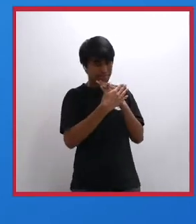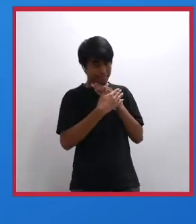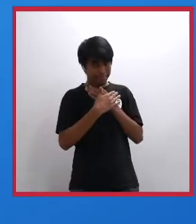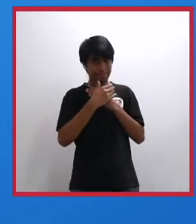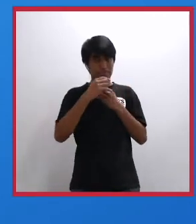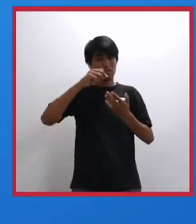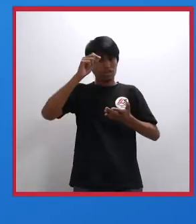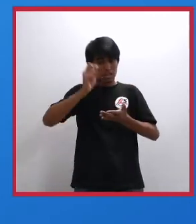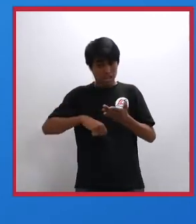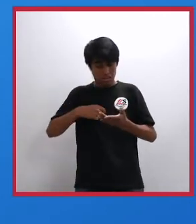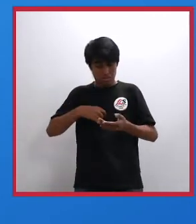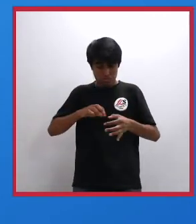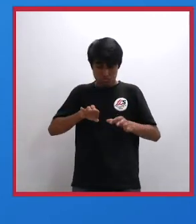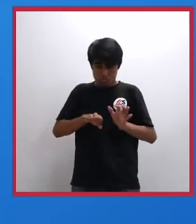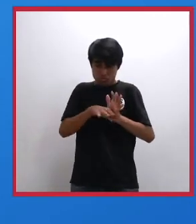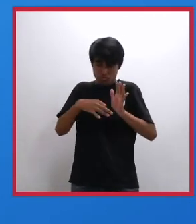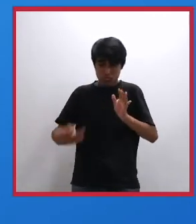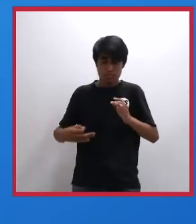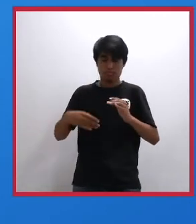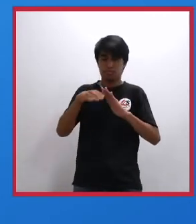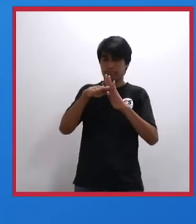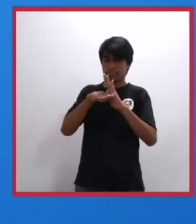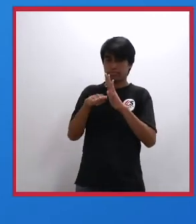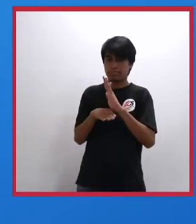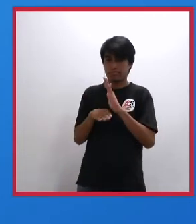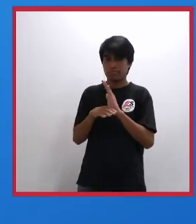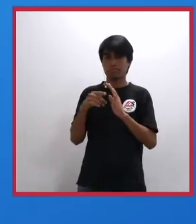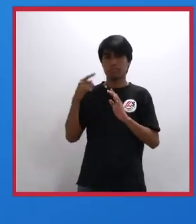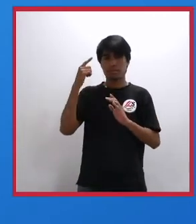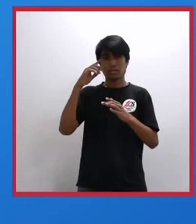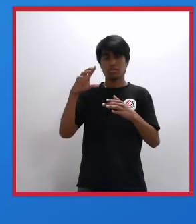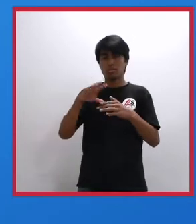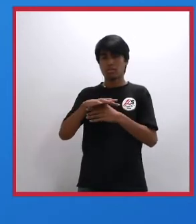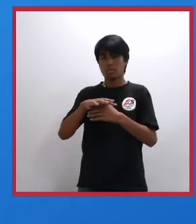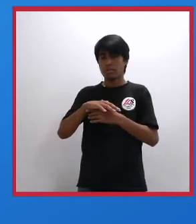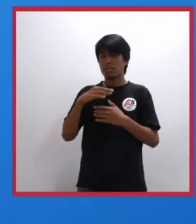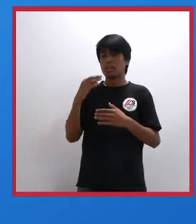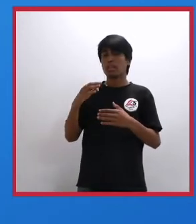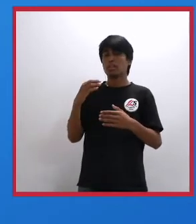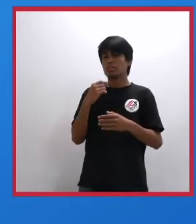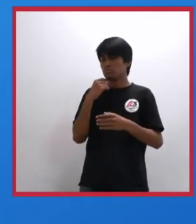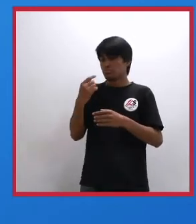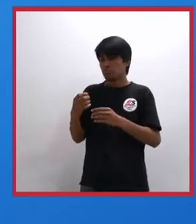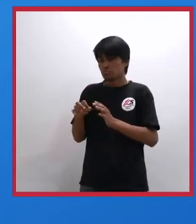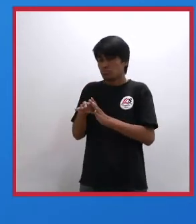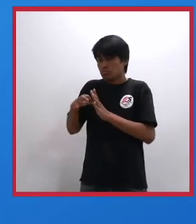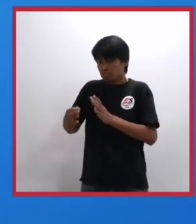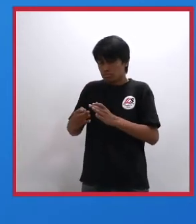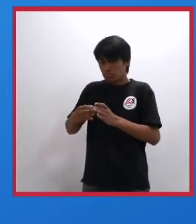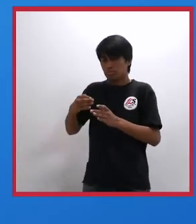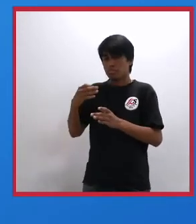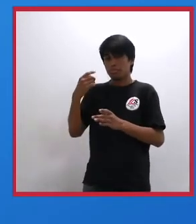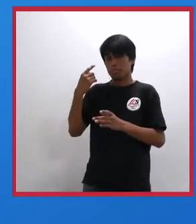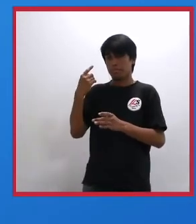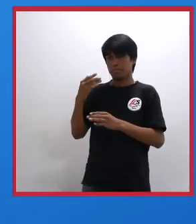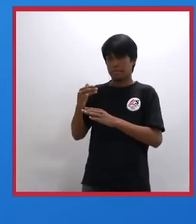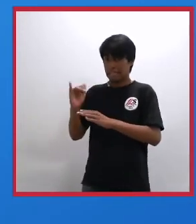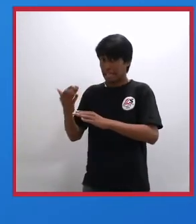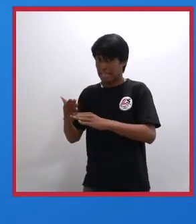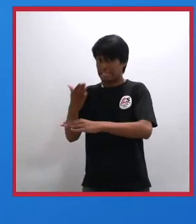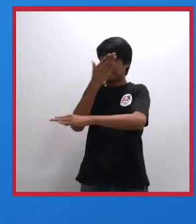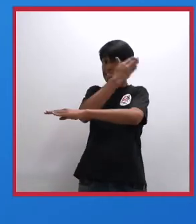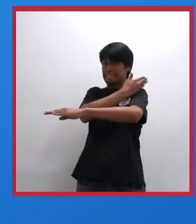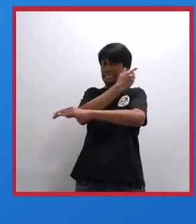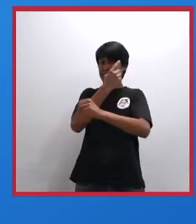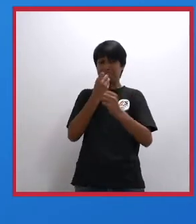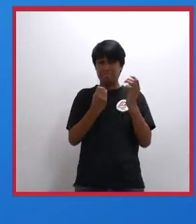del contrato y los demás requisitos. Y ahí se recomienda, se sugiere, lo que venimos hablando ya desde el primer día